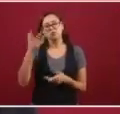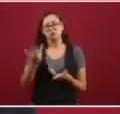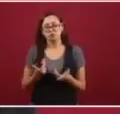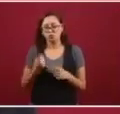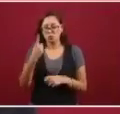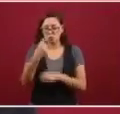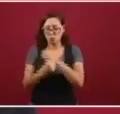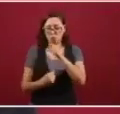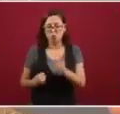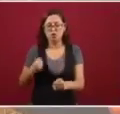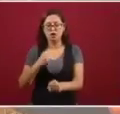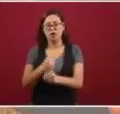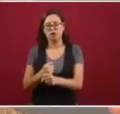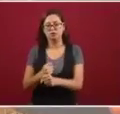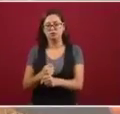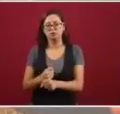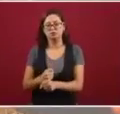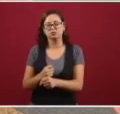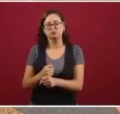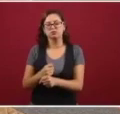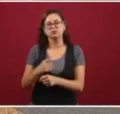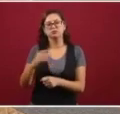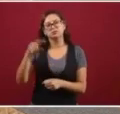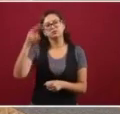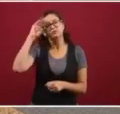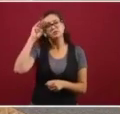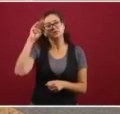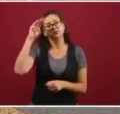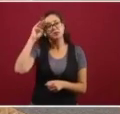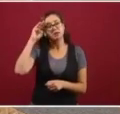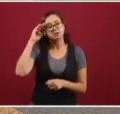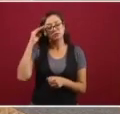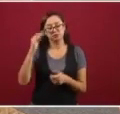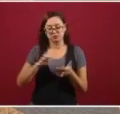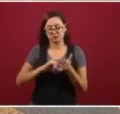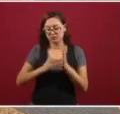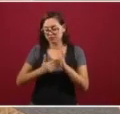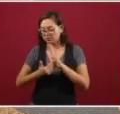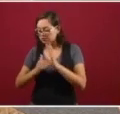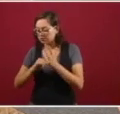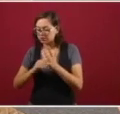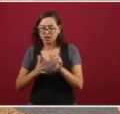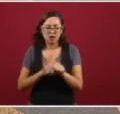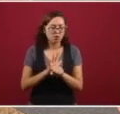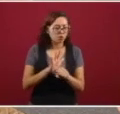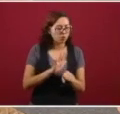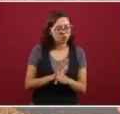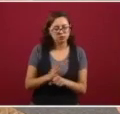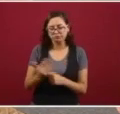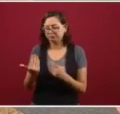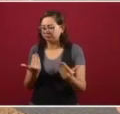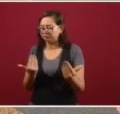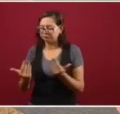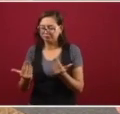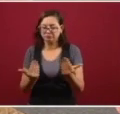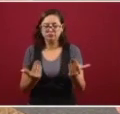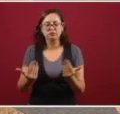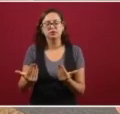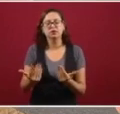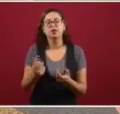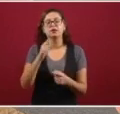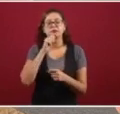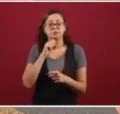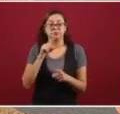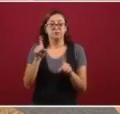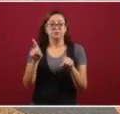operativo anual y medimos todas las estrategias que se están llevando a cabo. También podemos garantizar